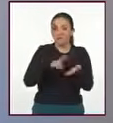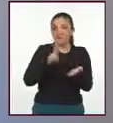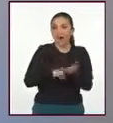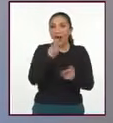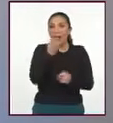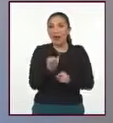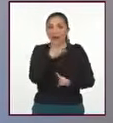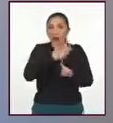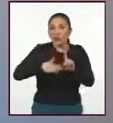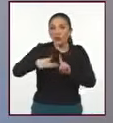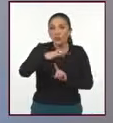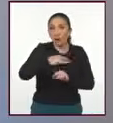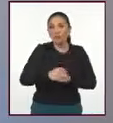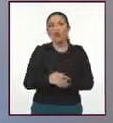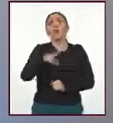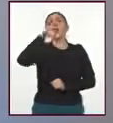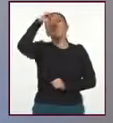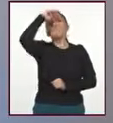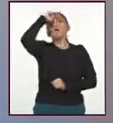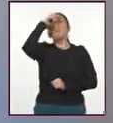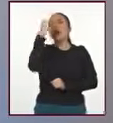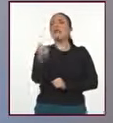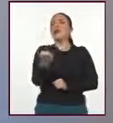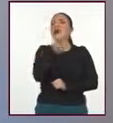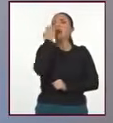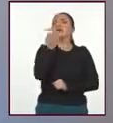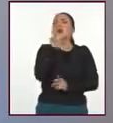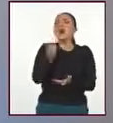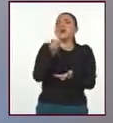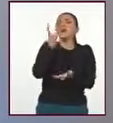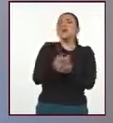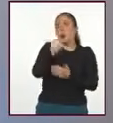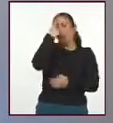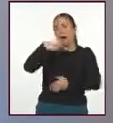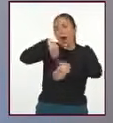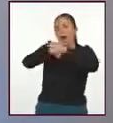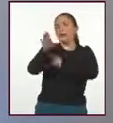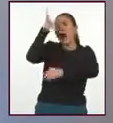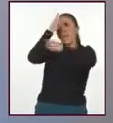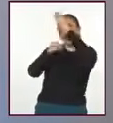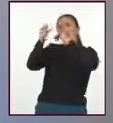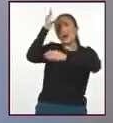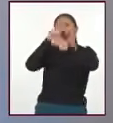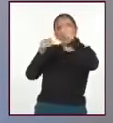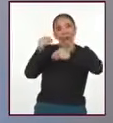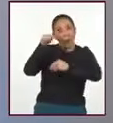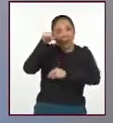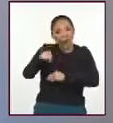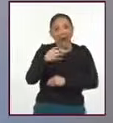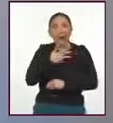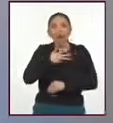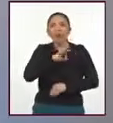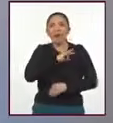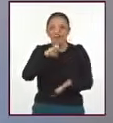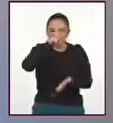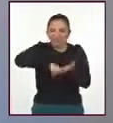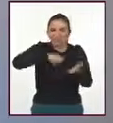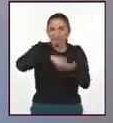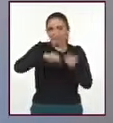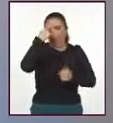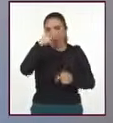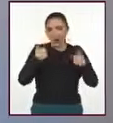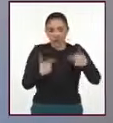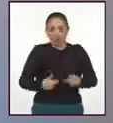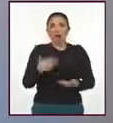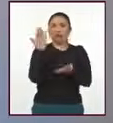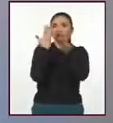contexto, que no veamos la escuela solamente como un espacio para aprender, sino realmente un espacio que nos forma como seres humanos.